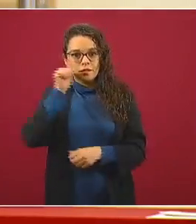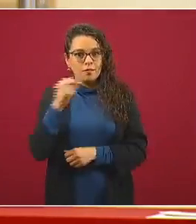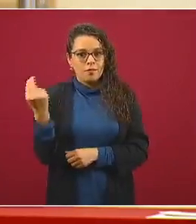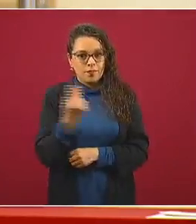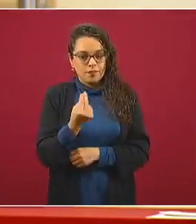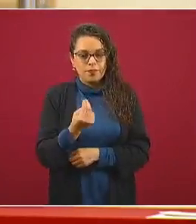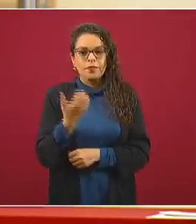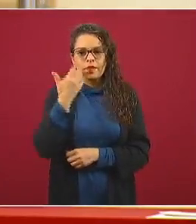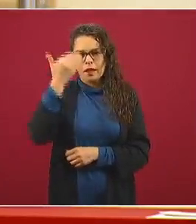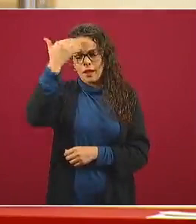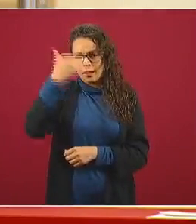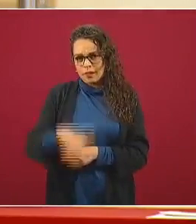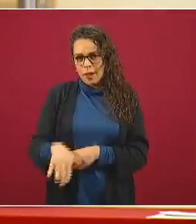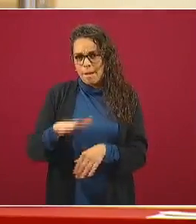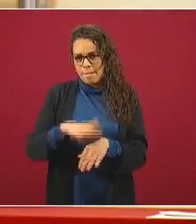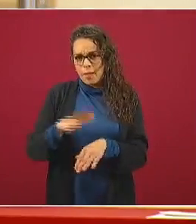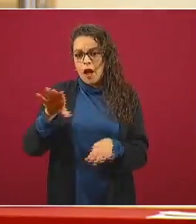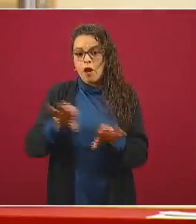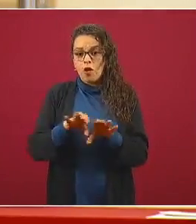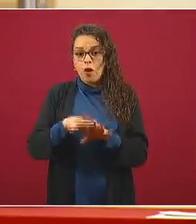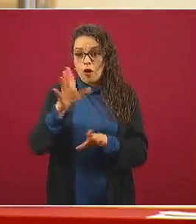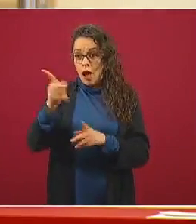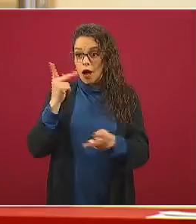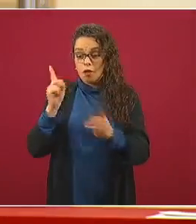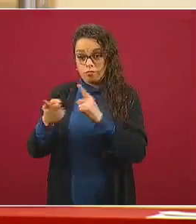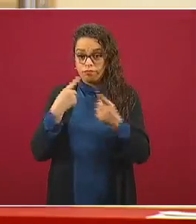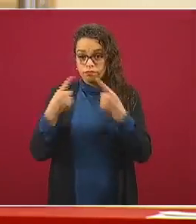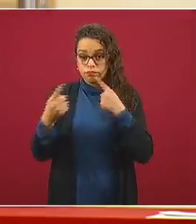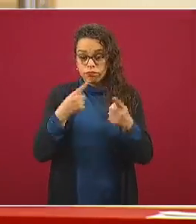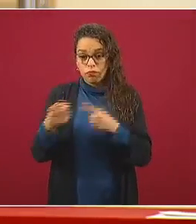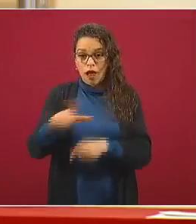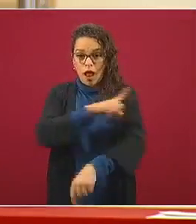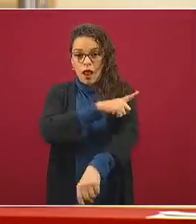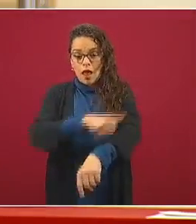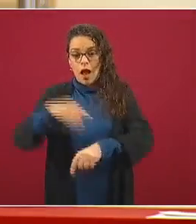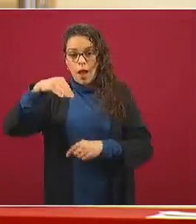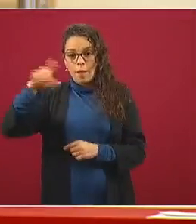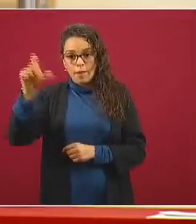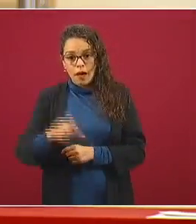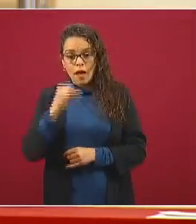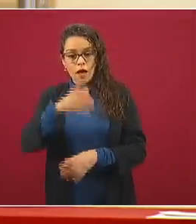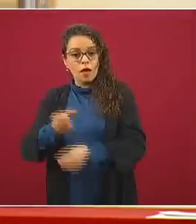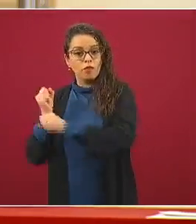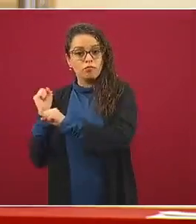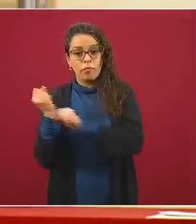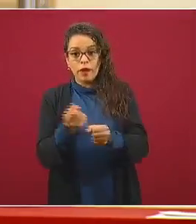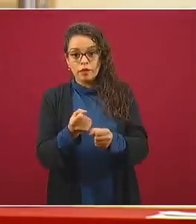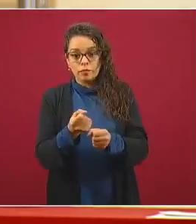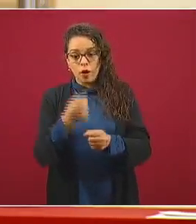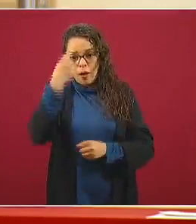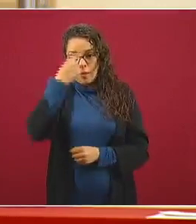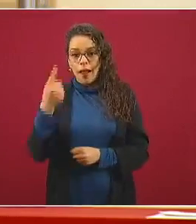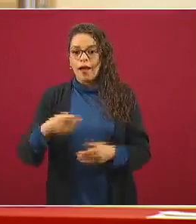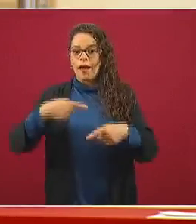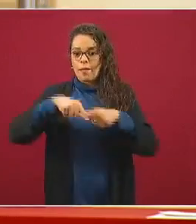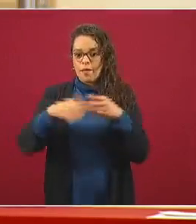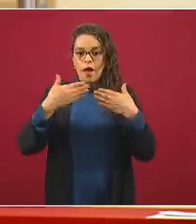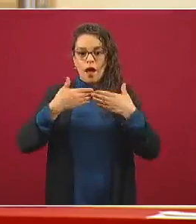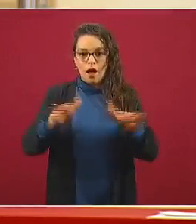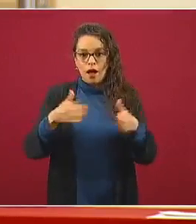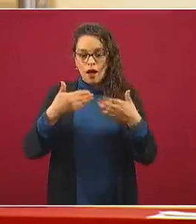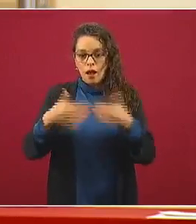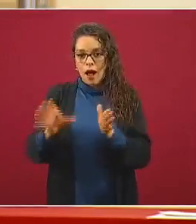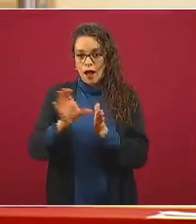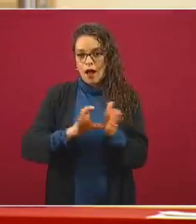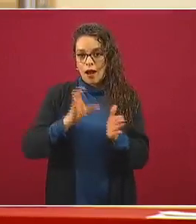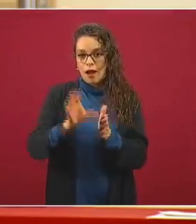cuál es el acercamiento que se tiene ya con la Liga MX, con la Federación Mexicana de Fútbol, la de béisbol, respecto a la reapertura que, bueno, según el calendario que presenta